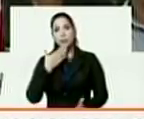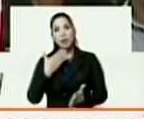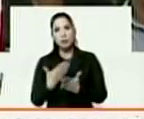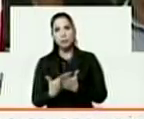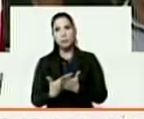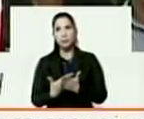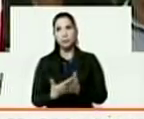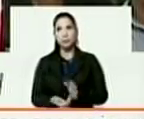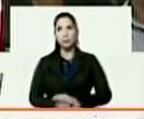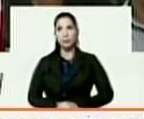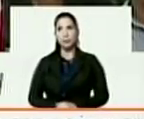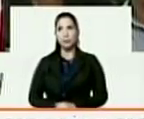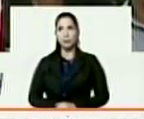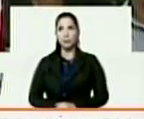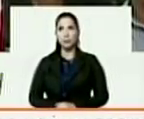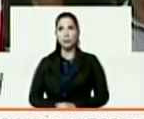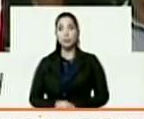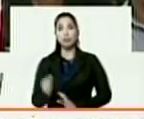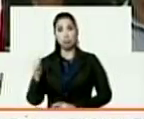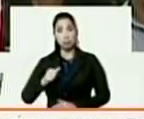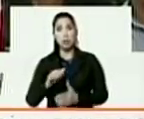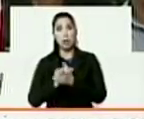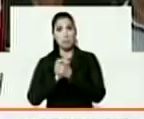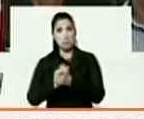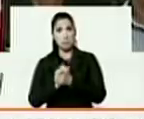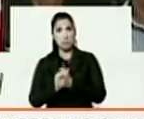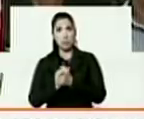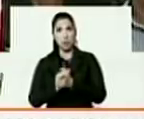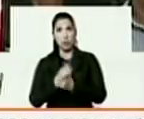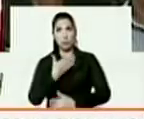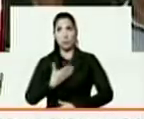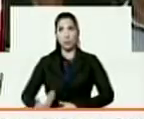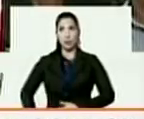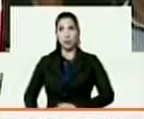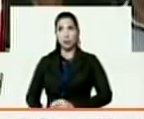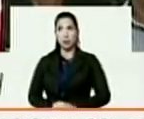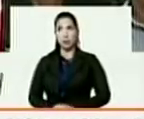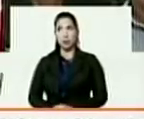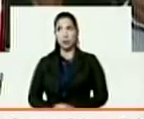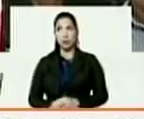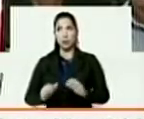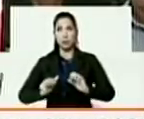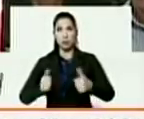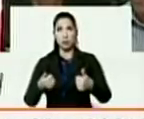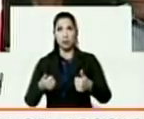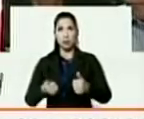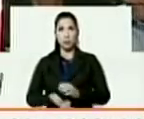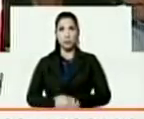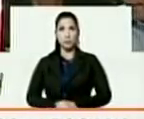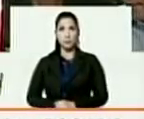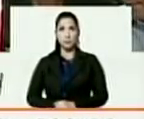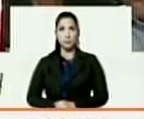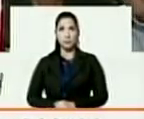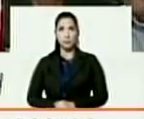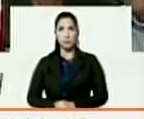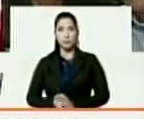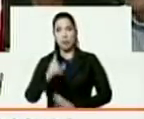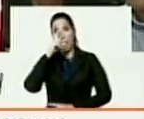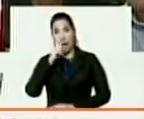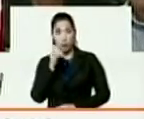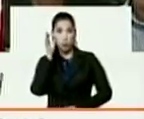si el compañero presidente en la y el inicio de la del año